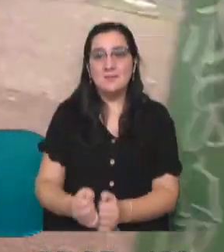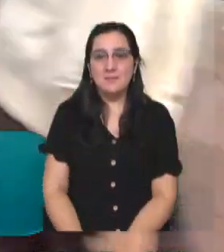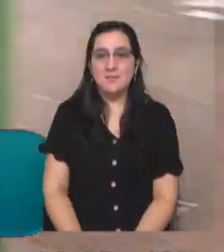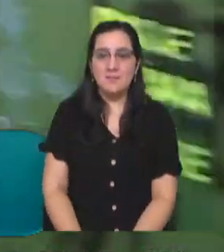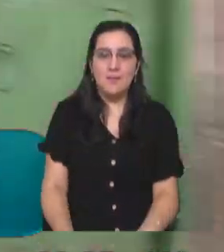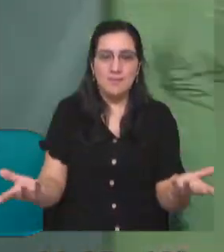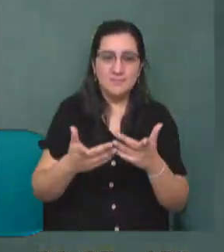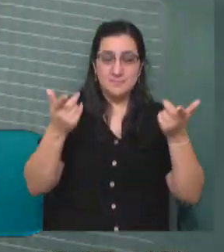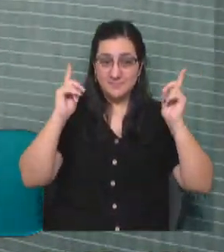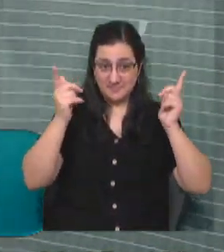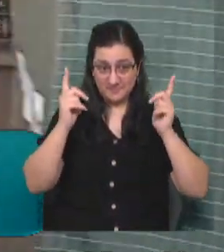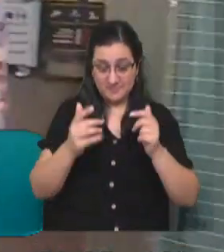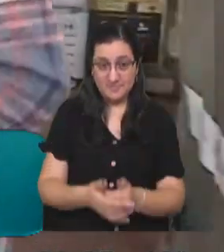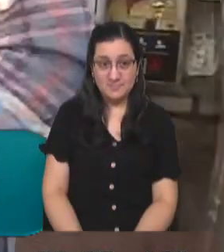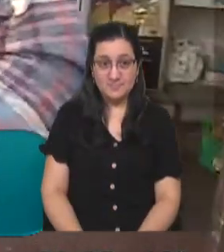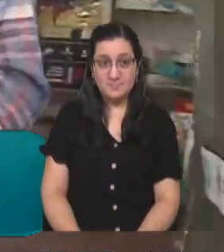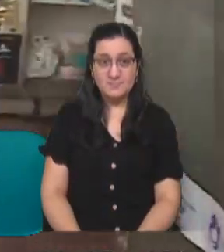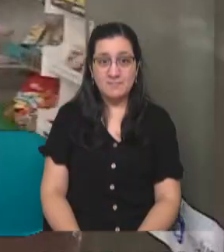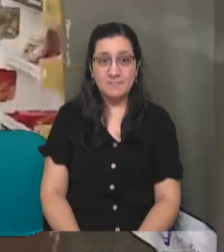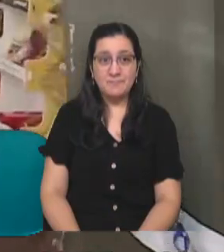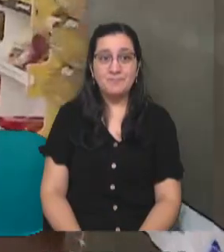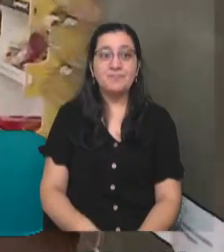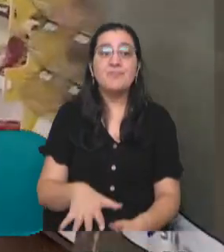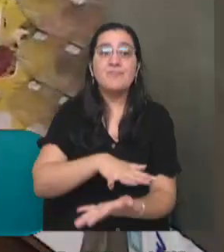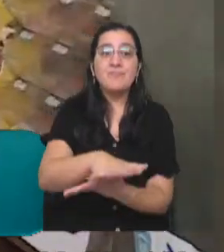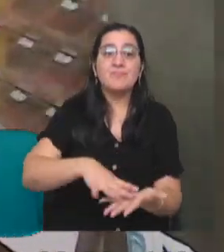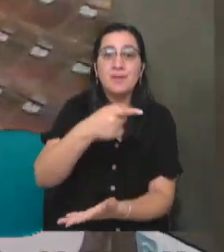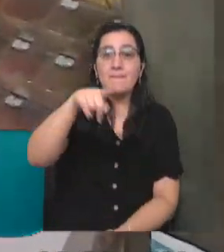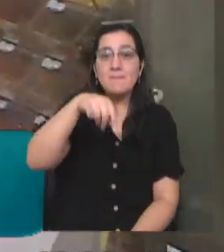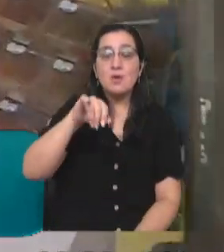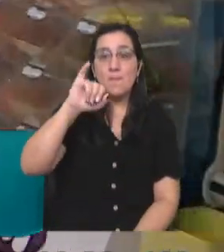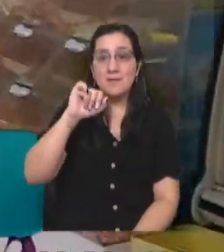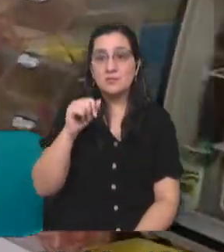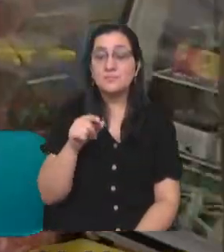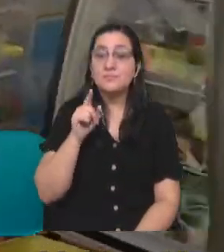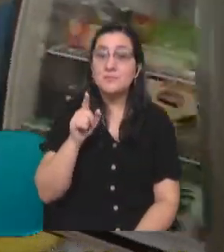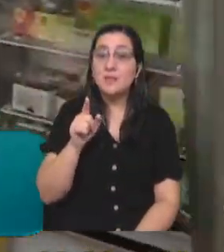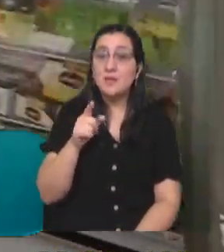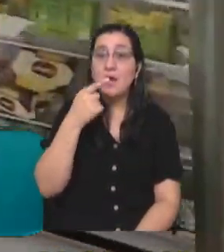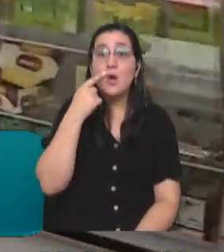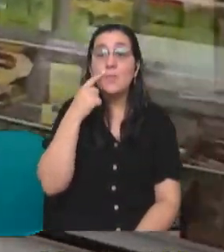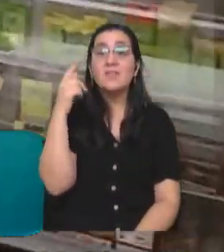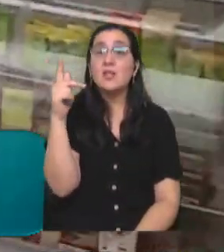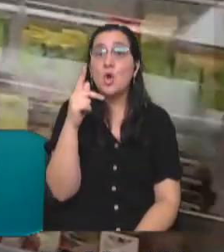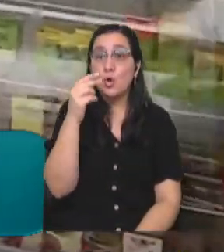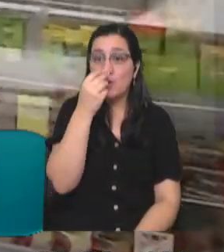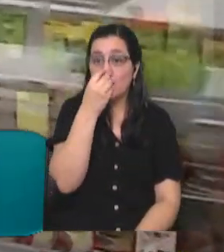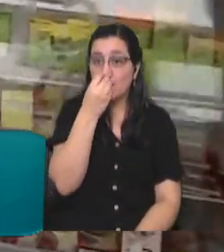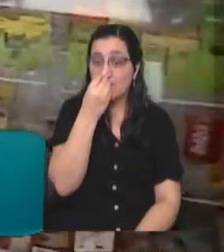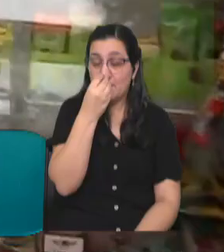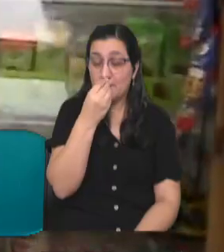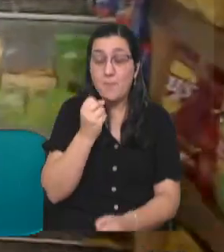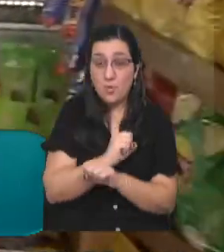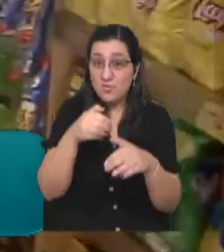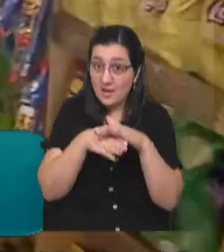a disfrutar. Fito, por aquí estamos, en la Plaza Primero de Mayo. Y acá tenemos el hombre de kiosco. ¿Me deja pasar por la vuelta?